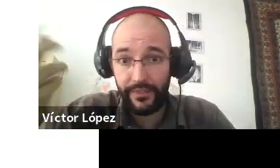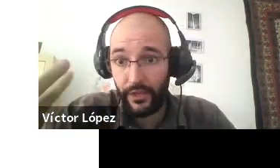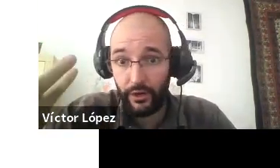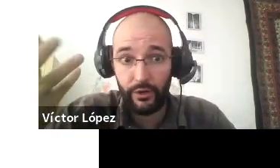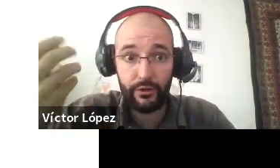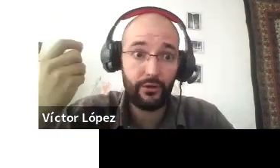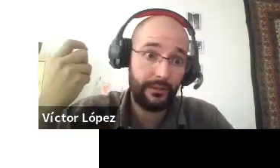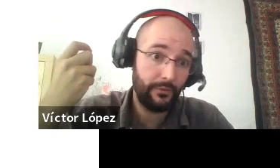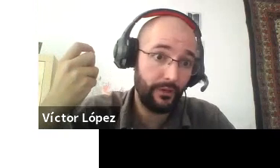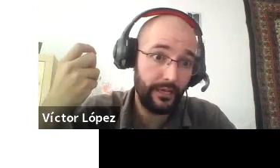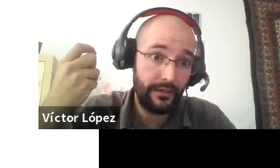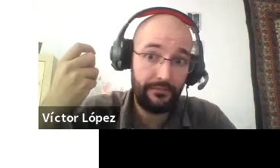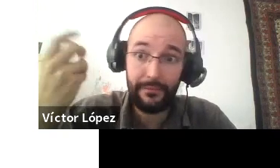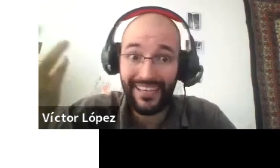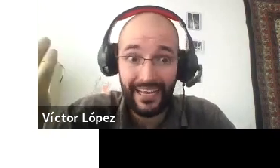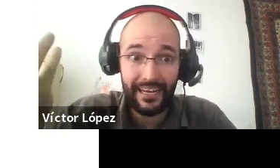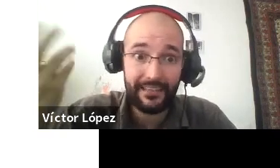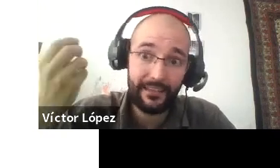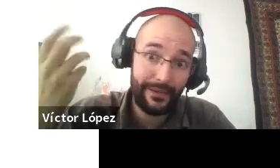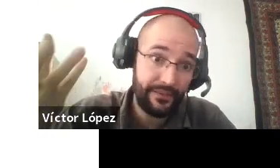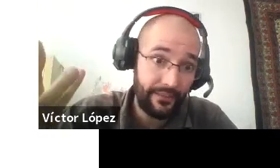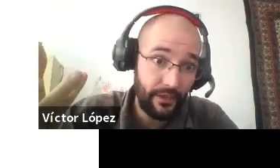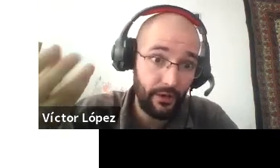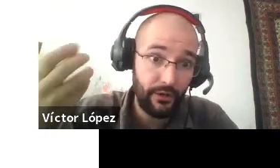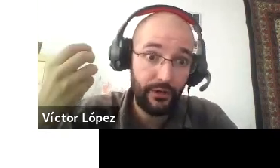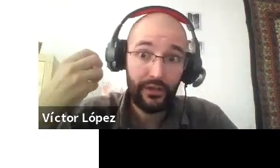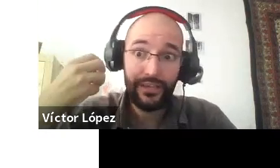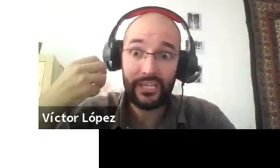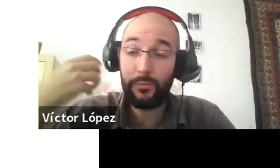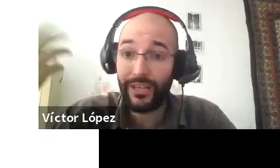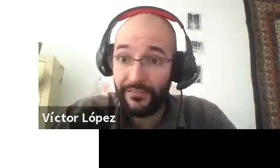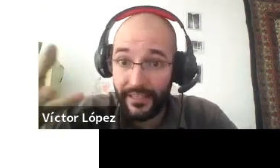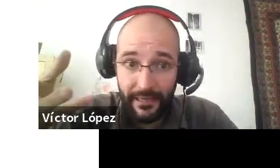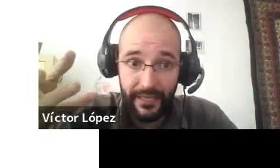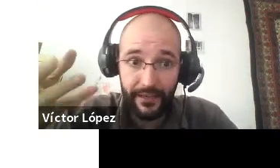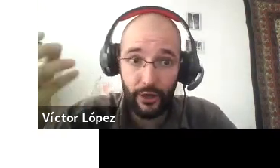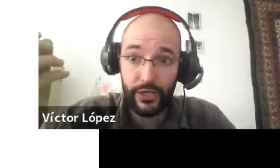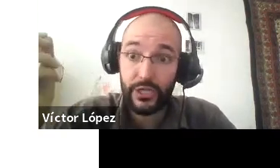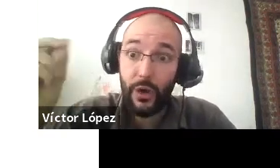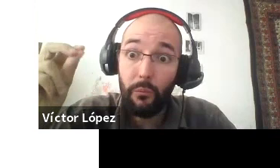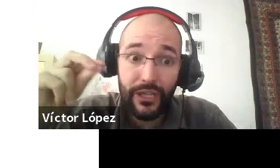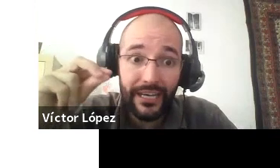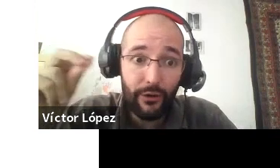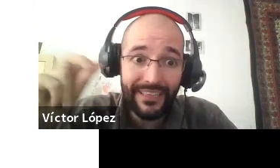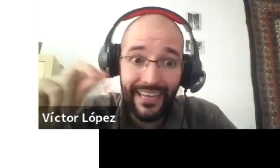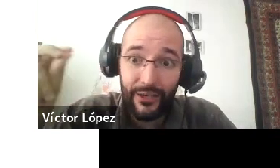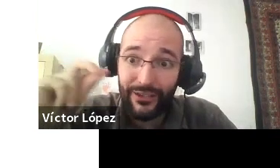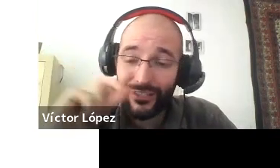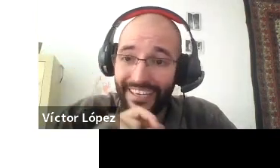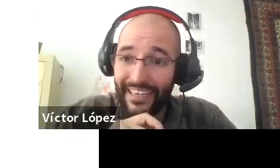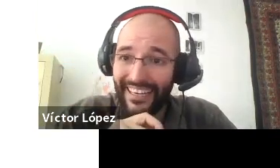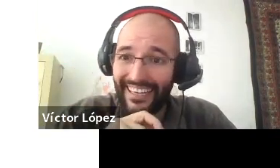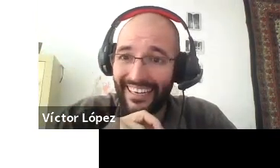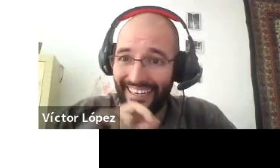de medición, concepto de fiabilidad, de verificación, exploran diferentes aplicaciones, buscan